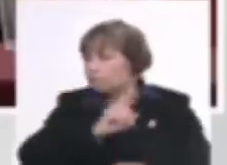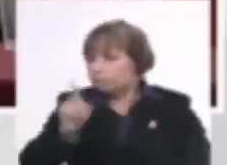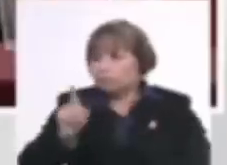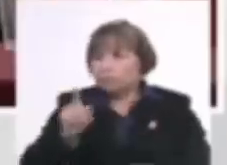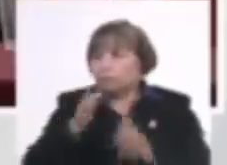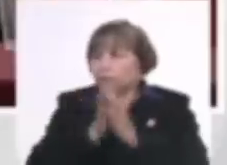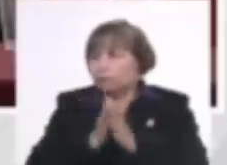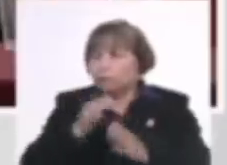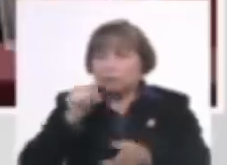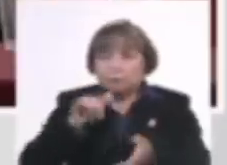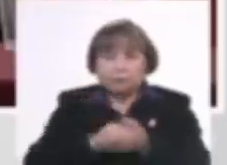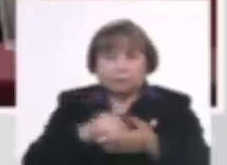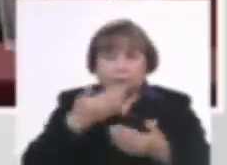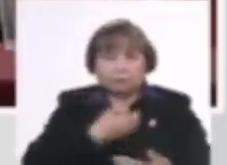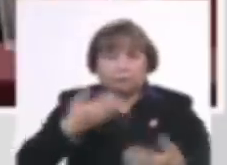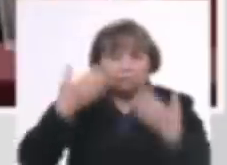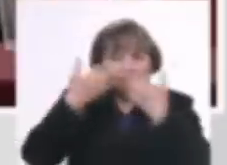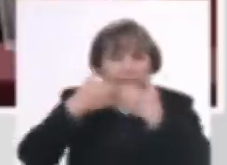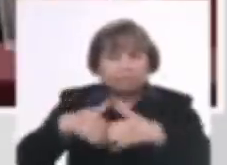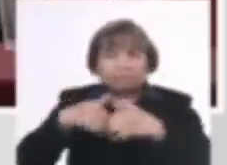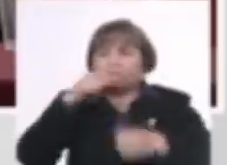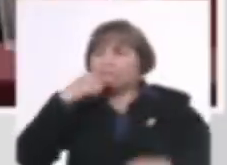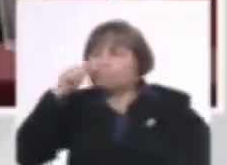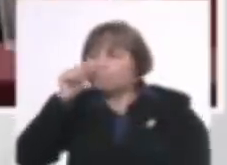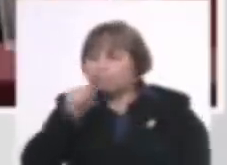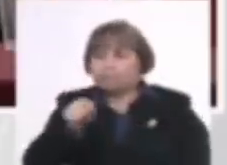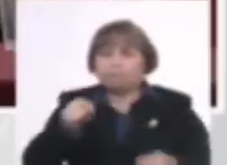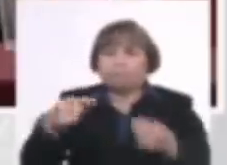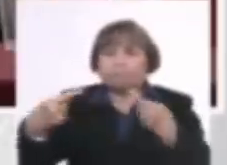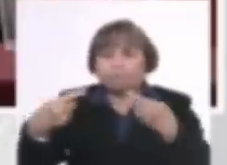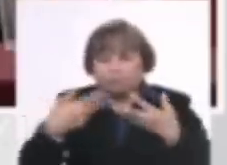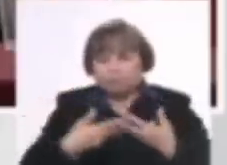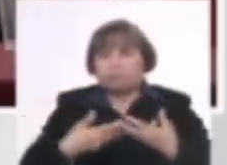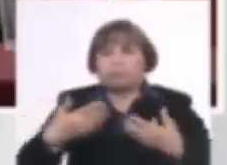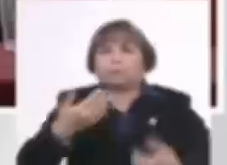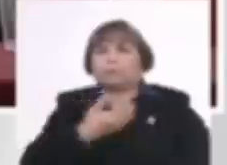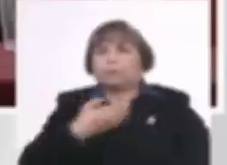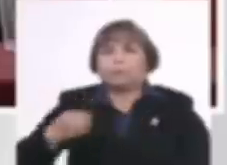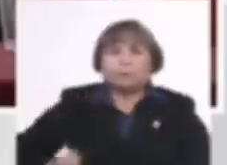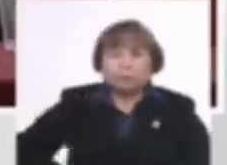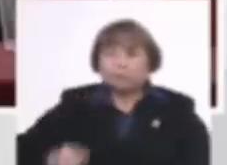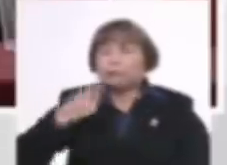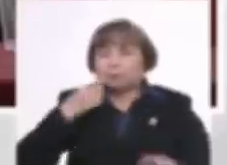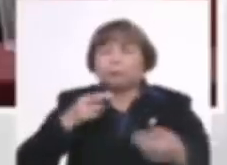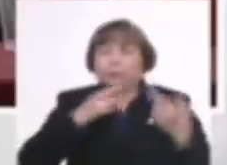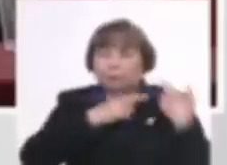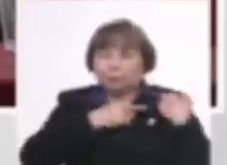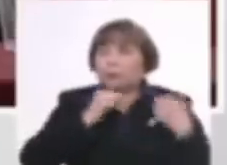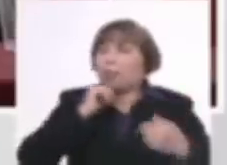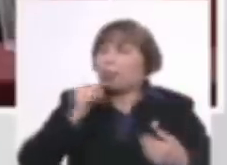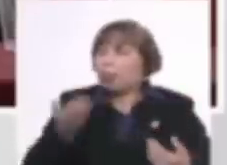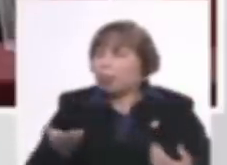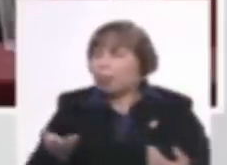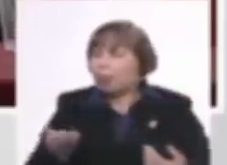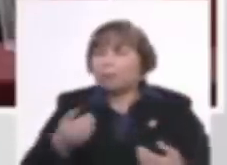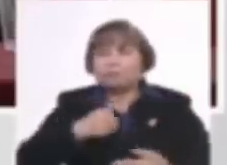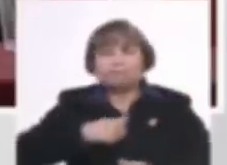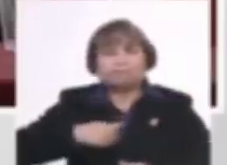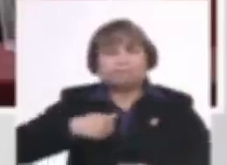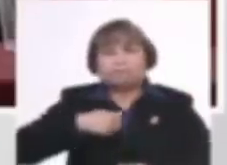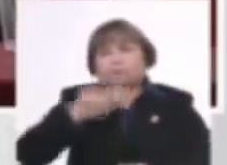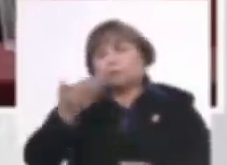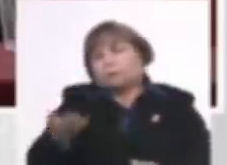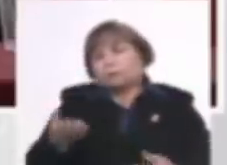pueden brindarle servicios a empresas que estén ligadas con el Estado. Y esa es una irresponsabilidad, presidente, que